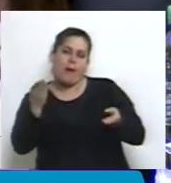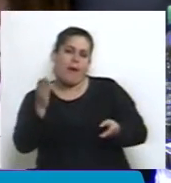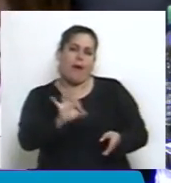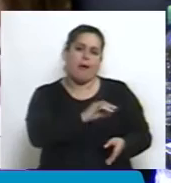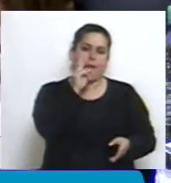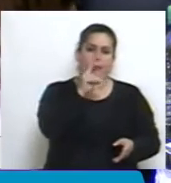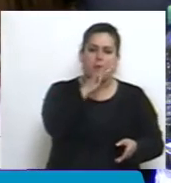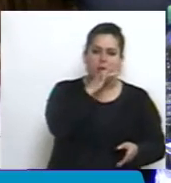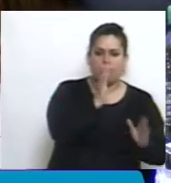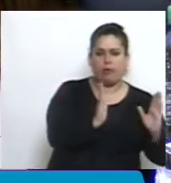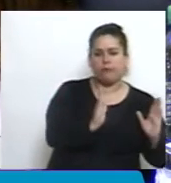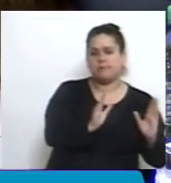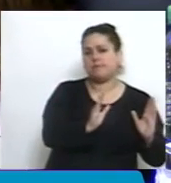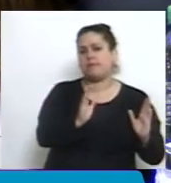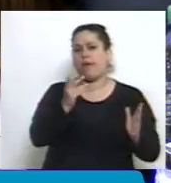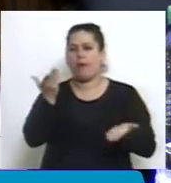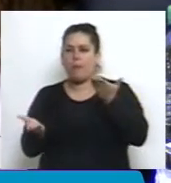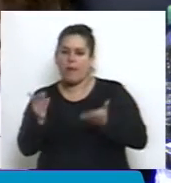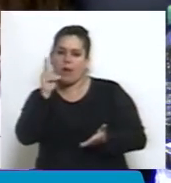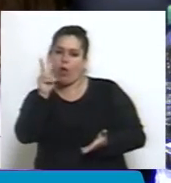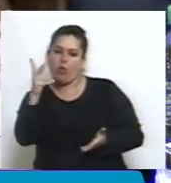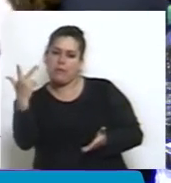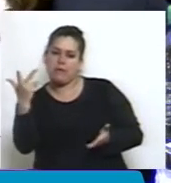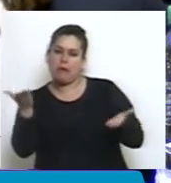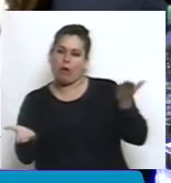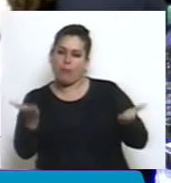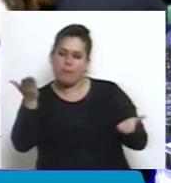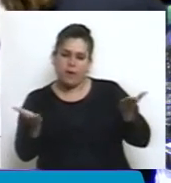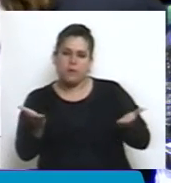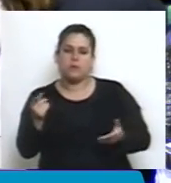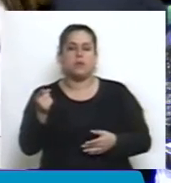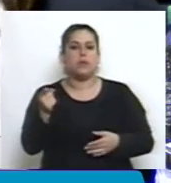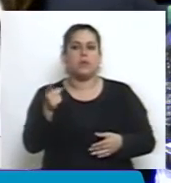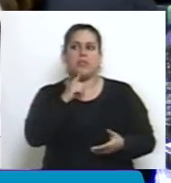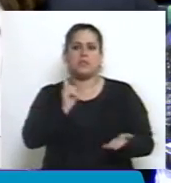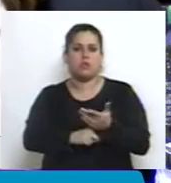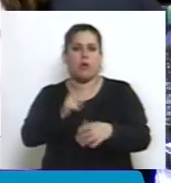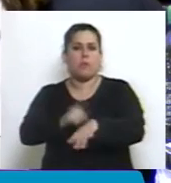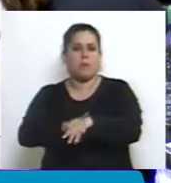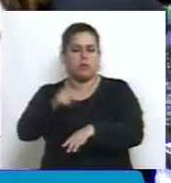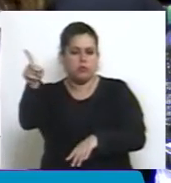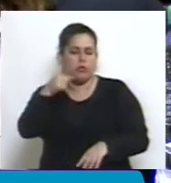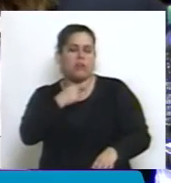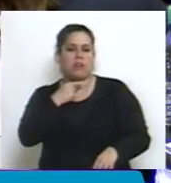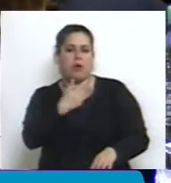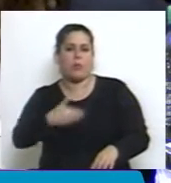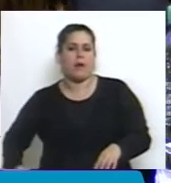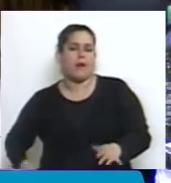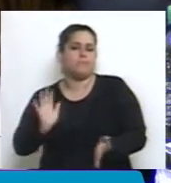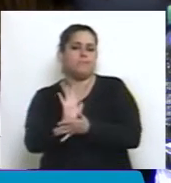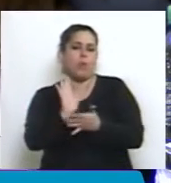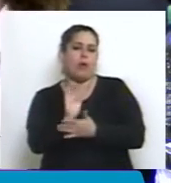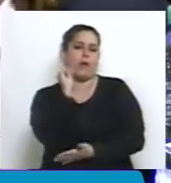2014 con la del año 2003, recibió para gobernar una macroeconomía con